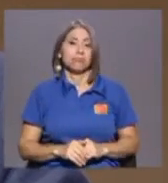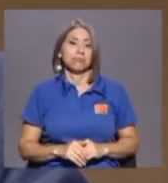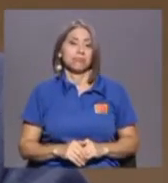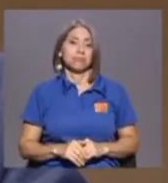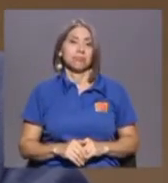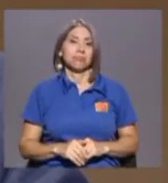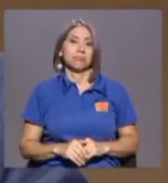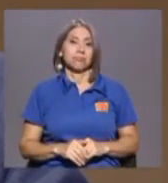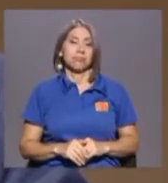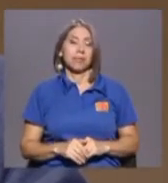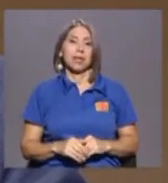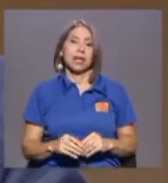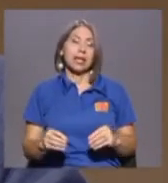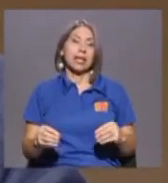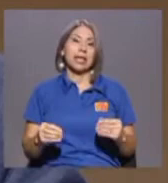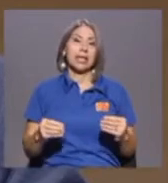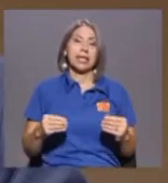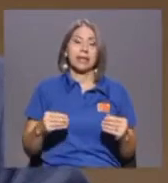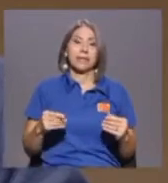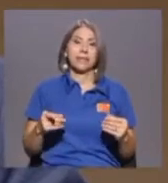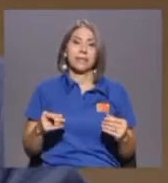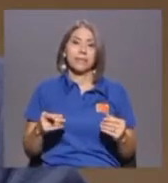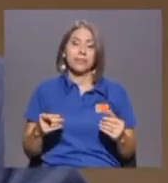y cada vez más la fecha